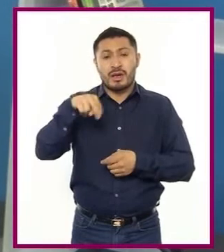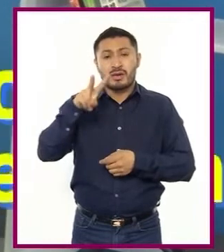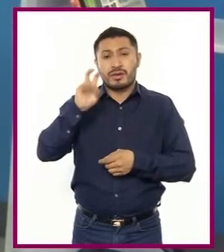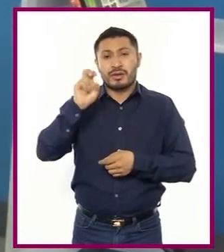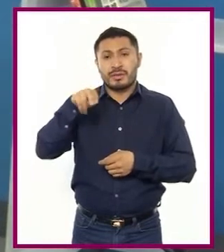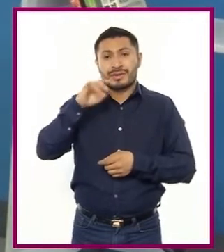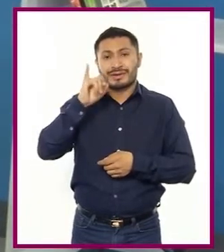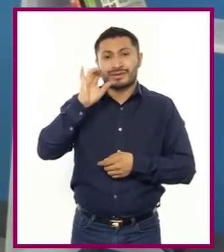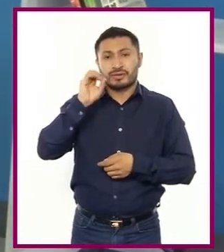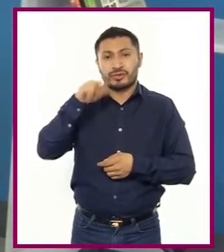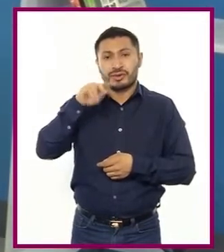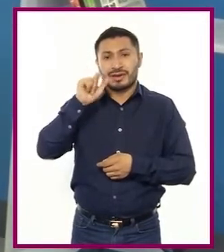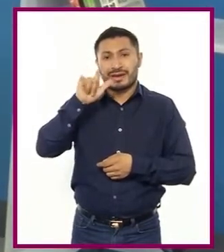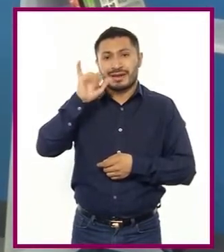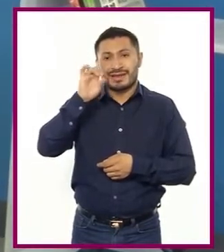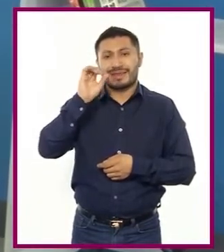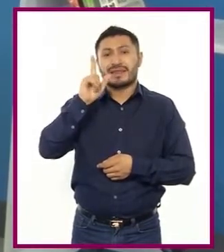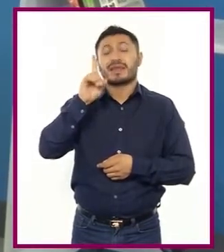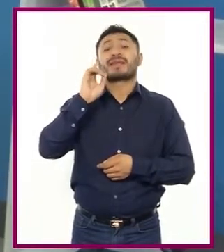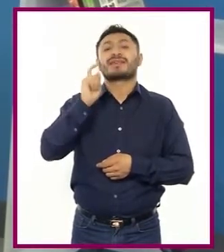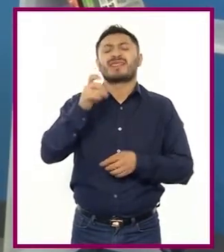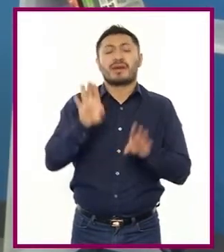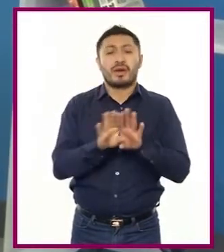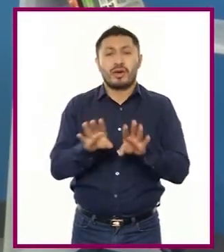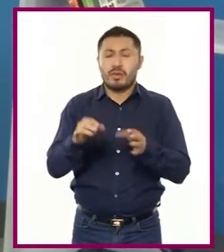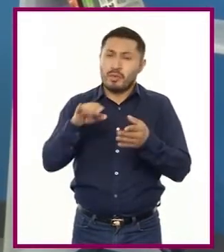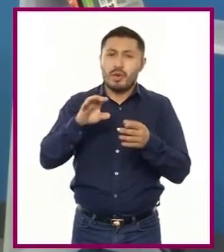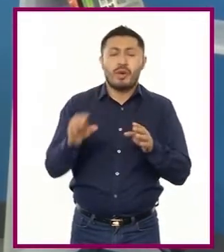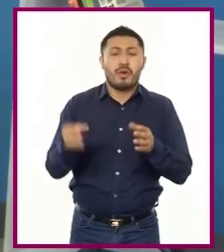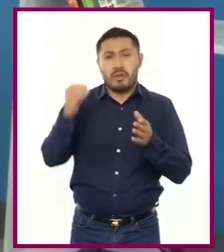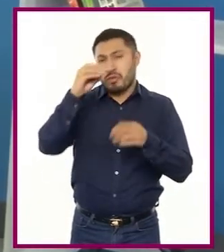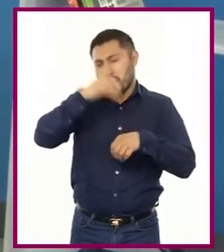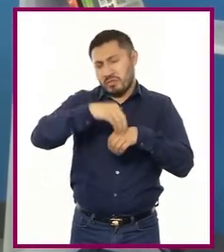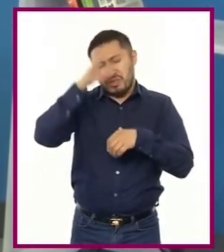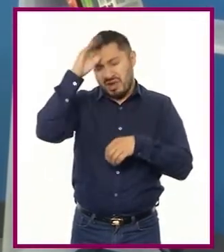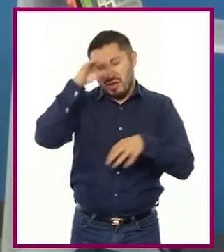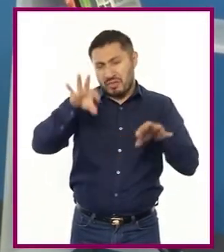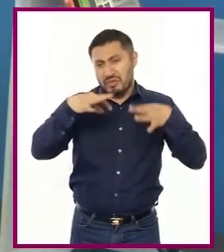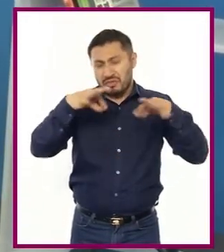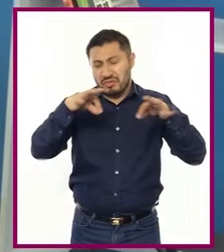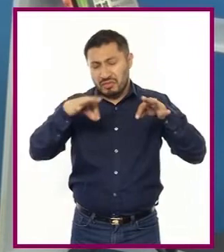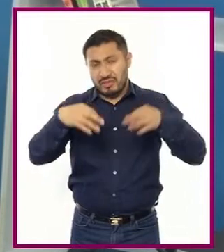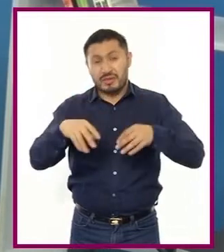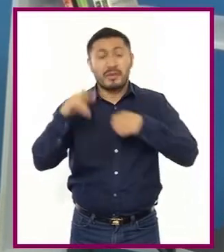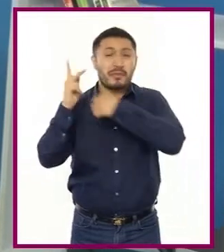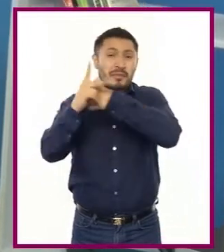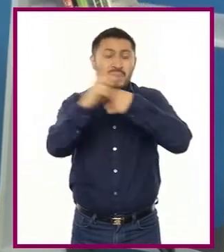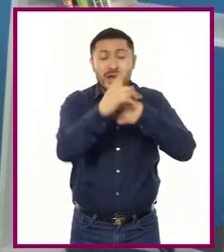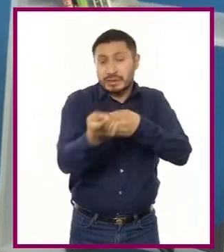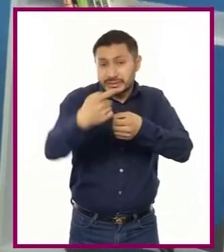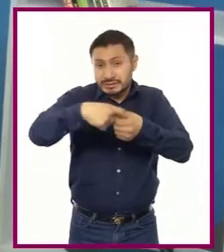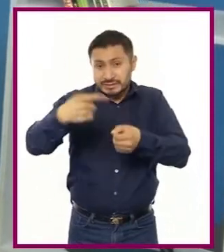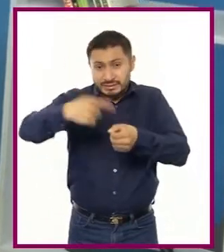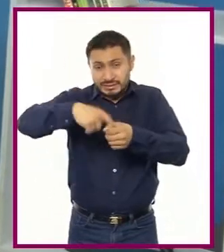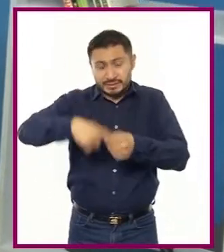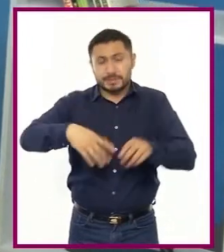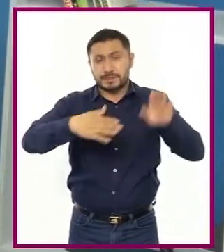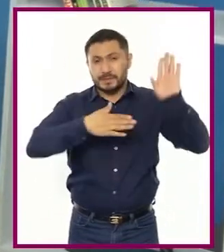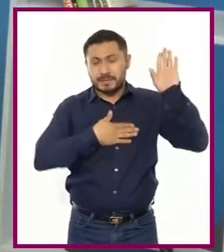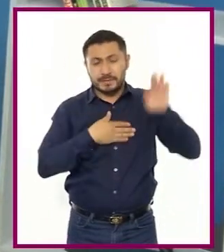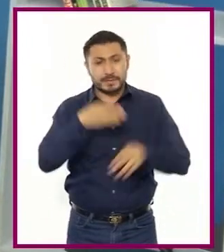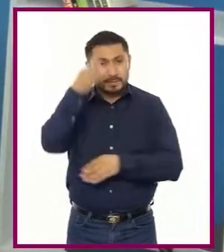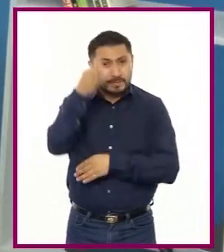se llama así porque son convenciones o acuerdos entre los países que, al suscribirlos, asumen el compromiso de